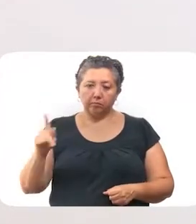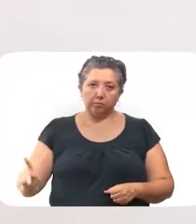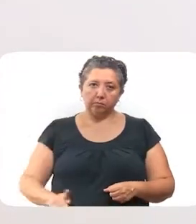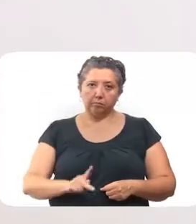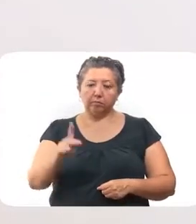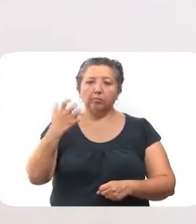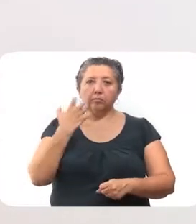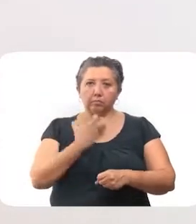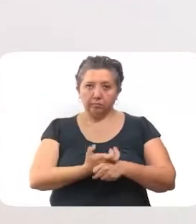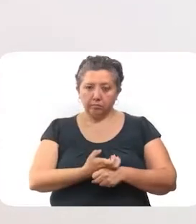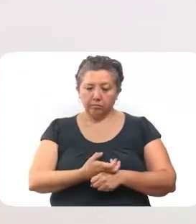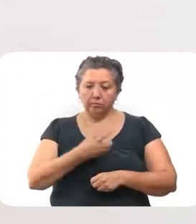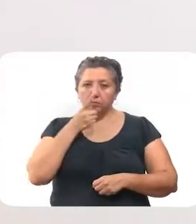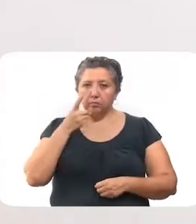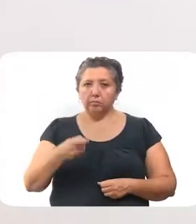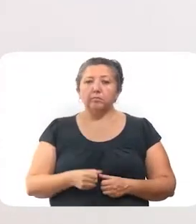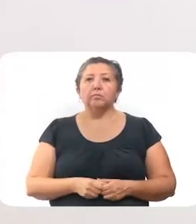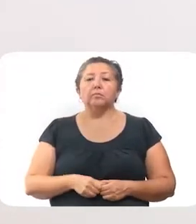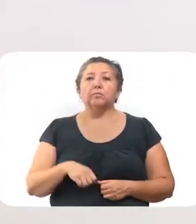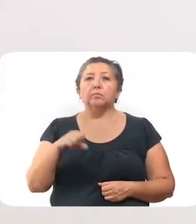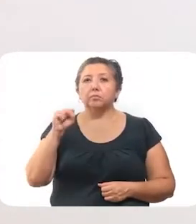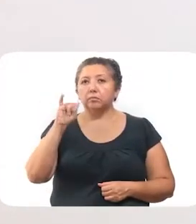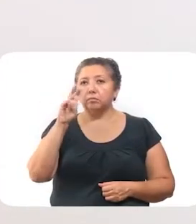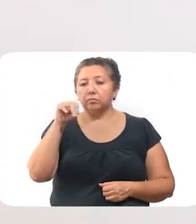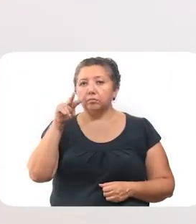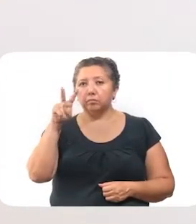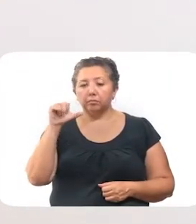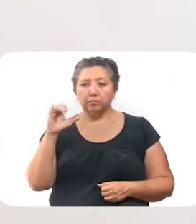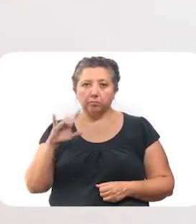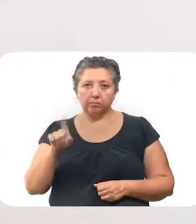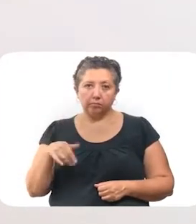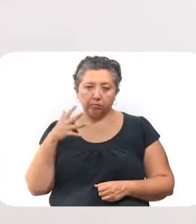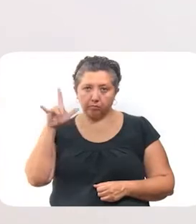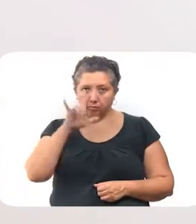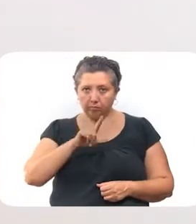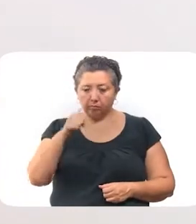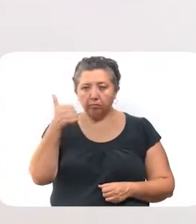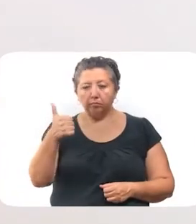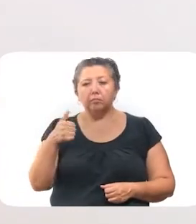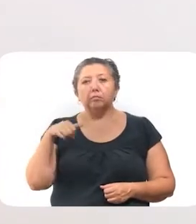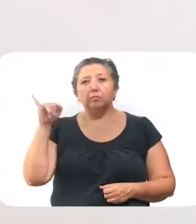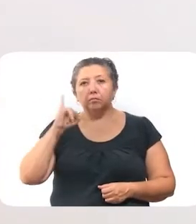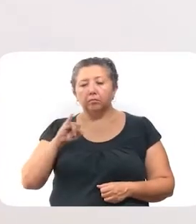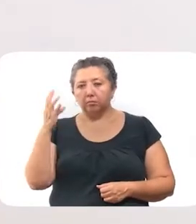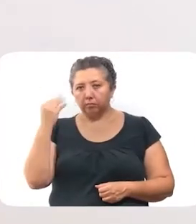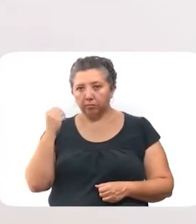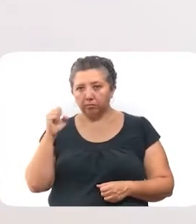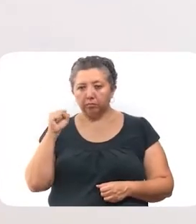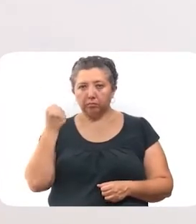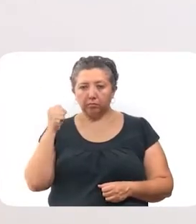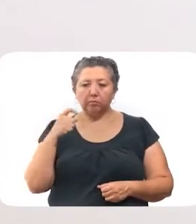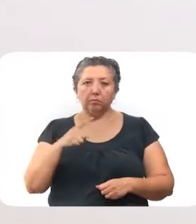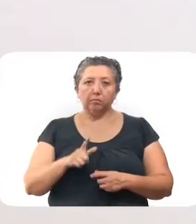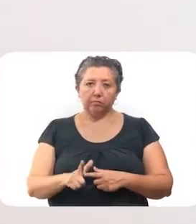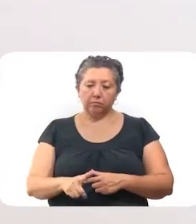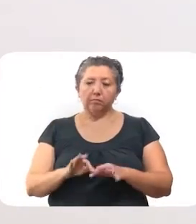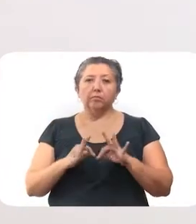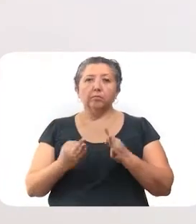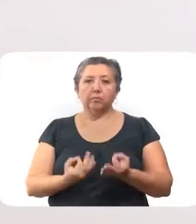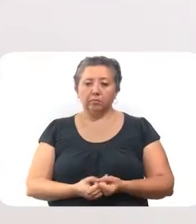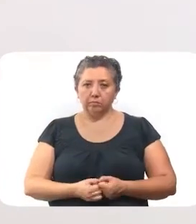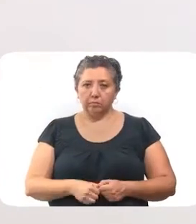del estado. La dosis de la farmacéutica Sinovac se administrarán del lunes 6 al jueves 9 de septiembre de la siguiente